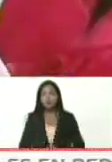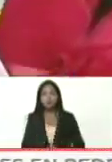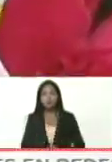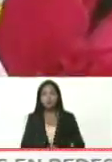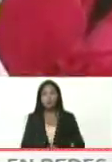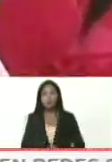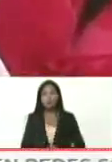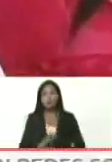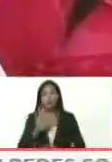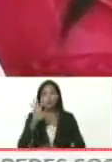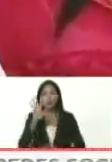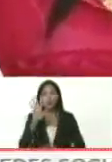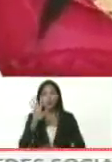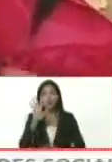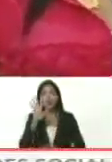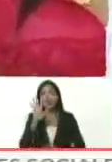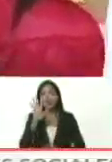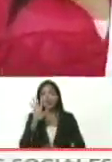5.